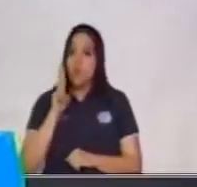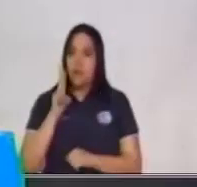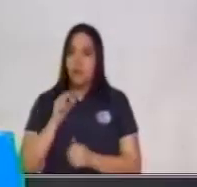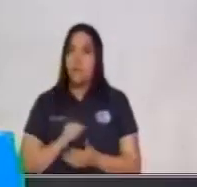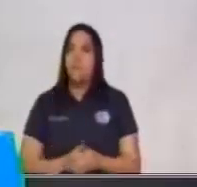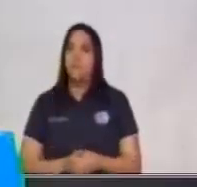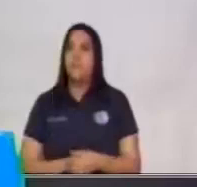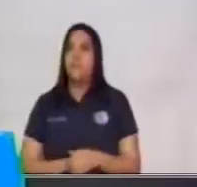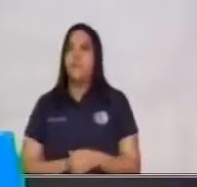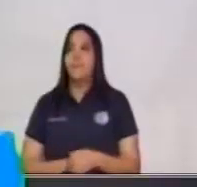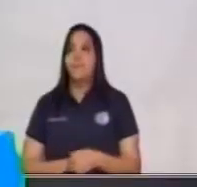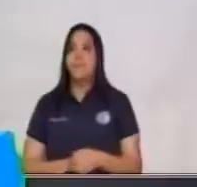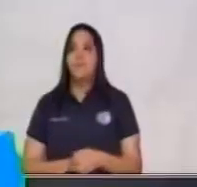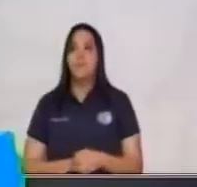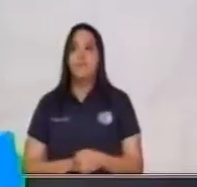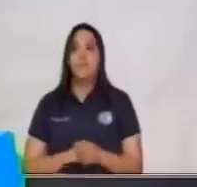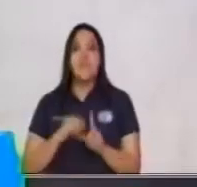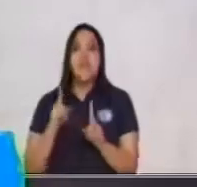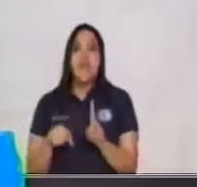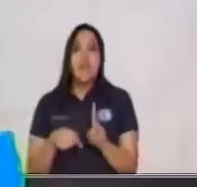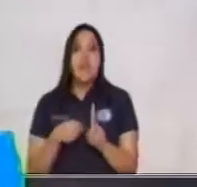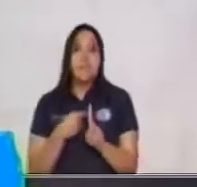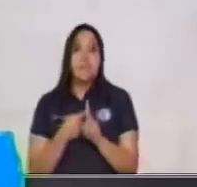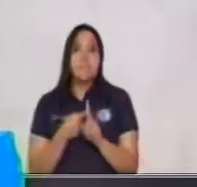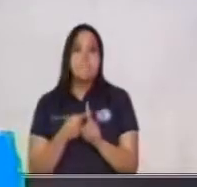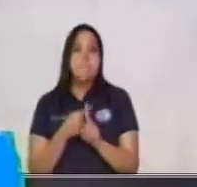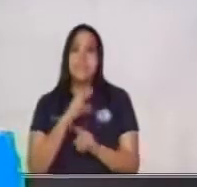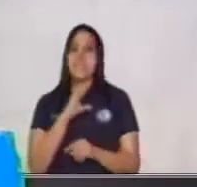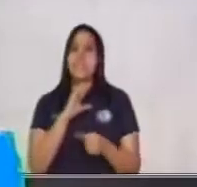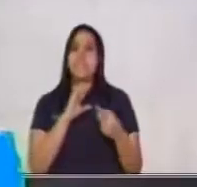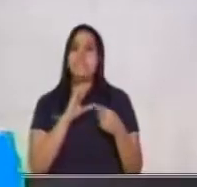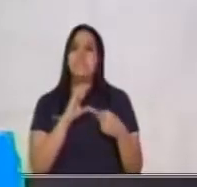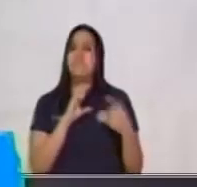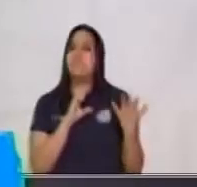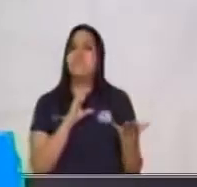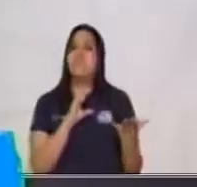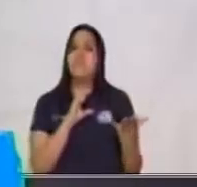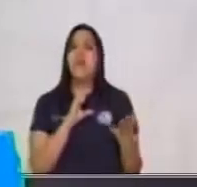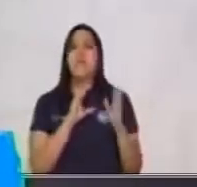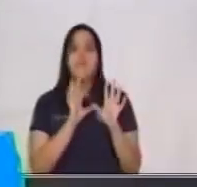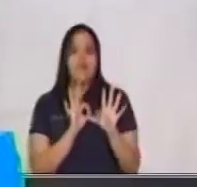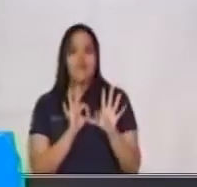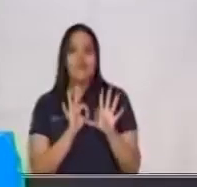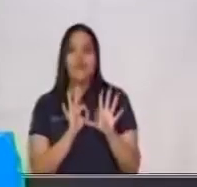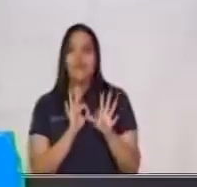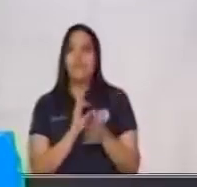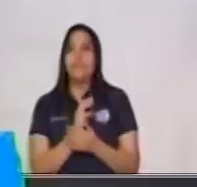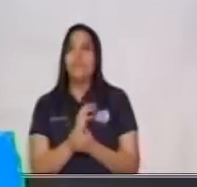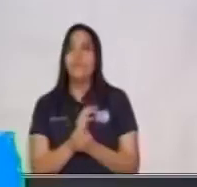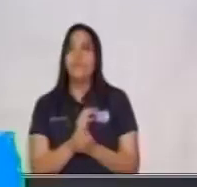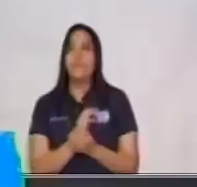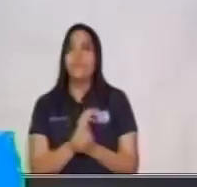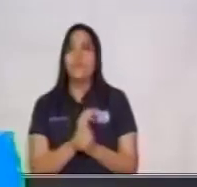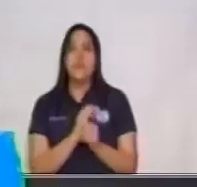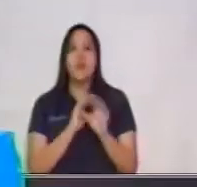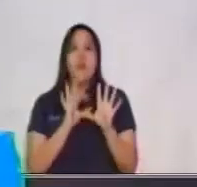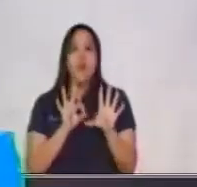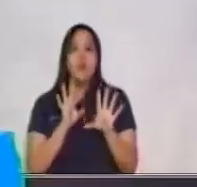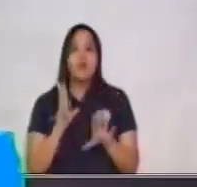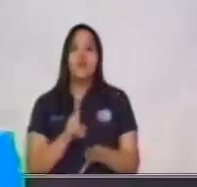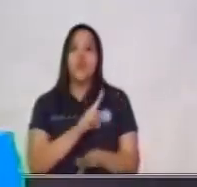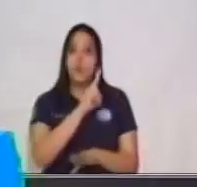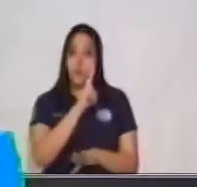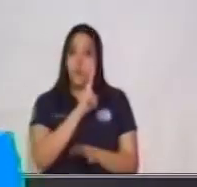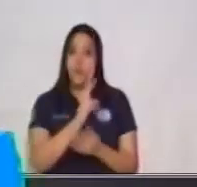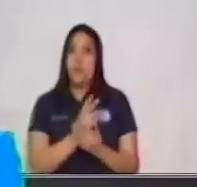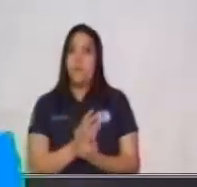al cuadrado. Más C. C que vale 8. Entonces vamos a tener 8